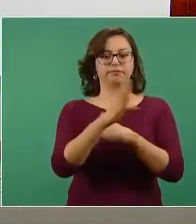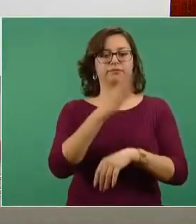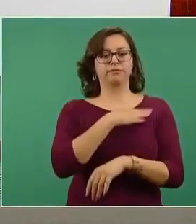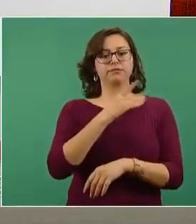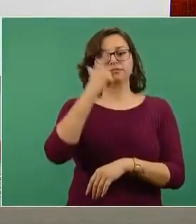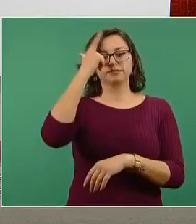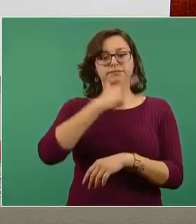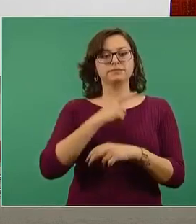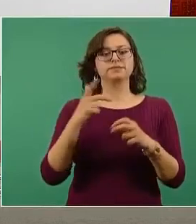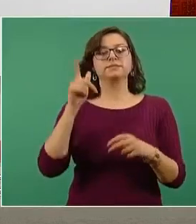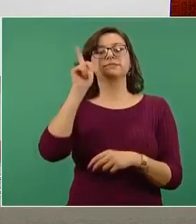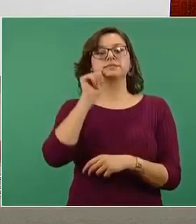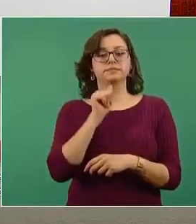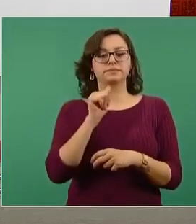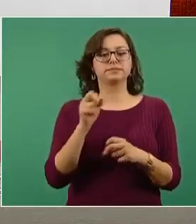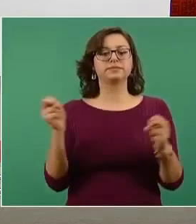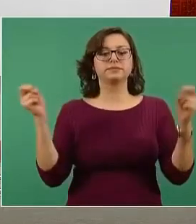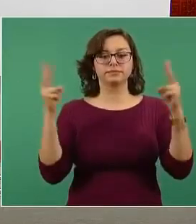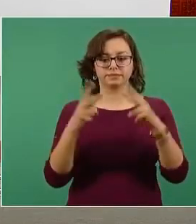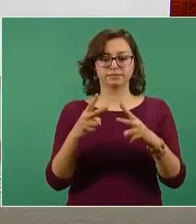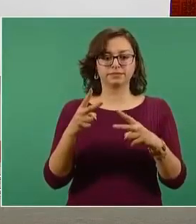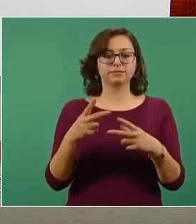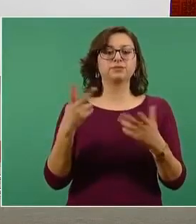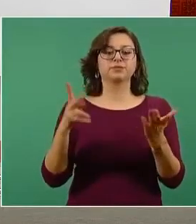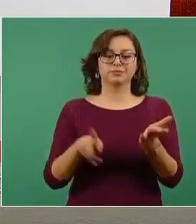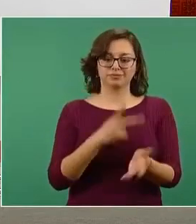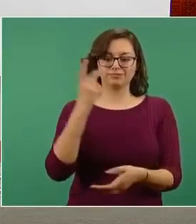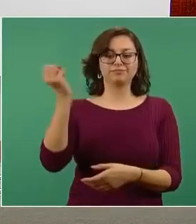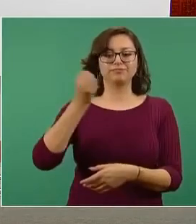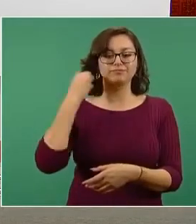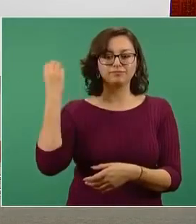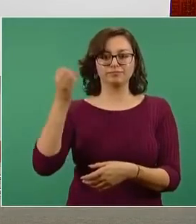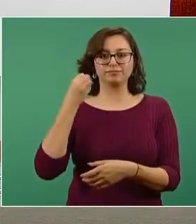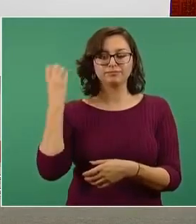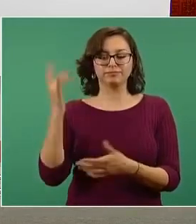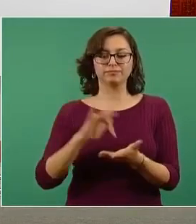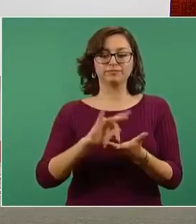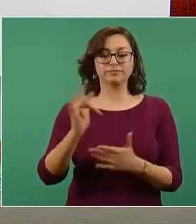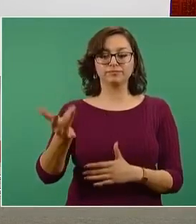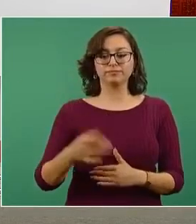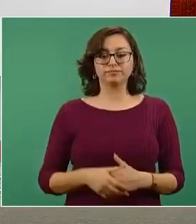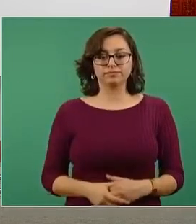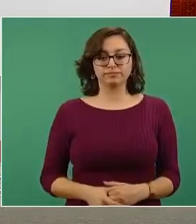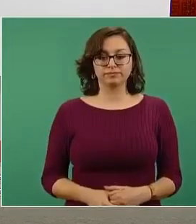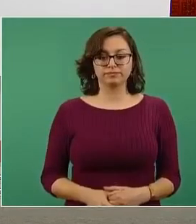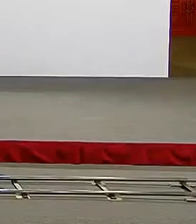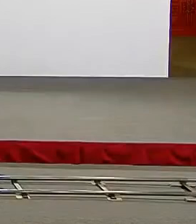noches. El día de mañana esperemos estar en una nueva conferencia con todos ustedes. Gracias.